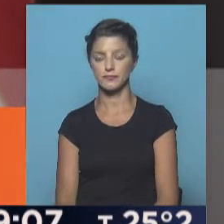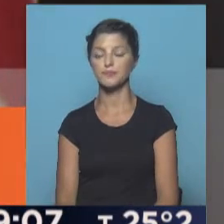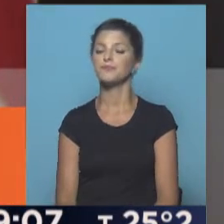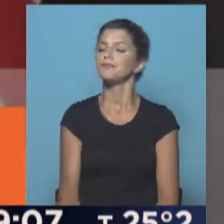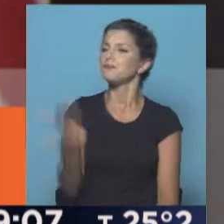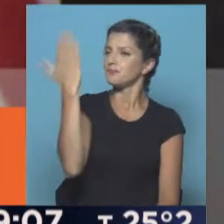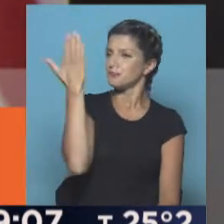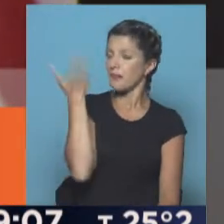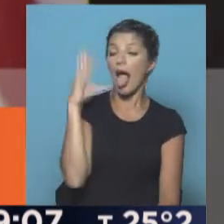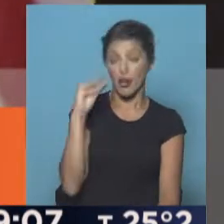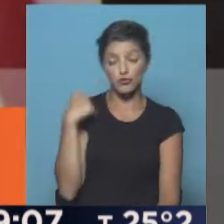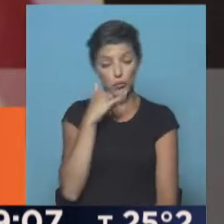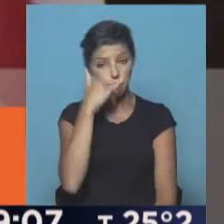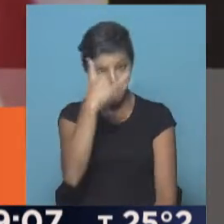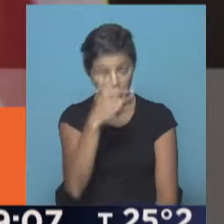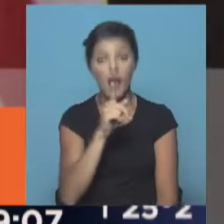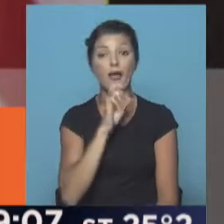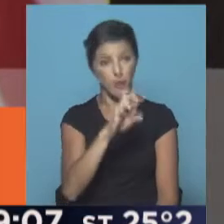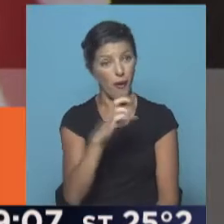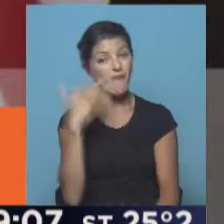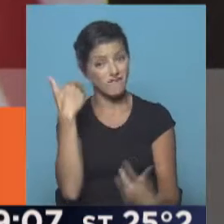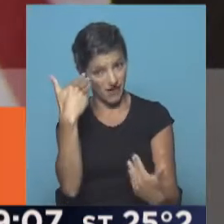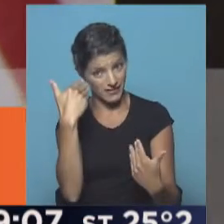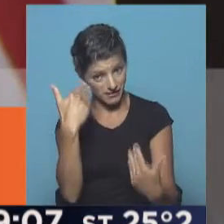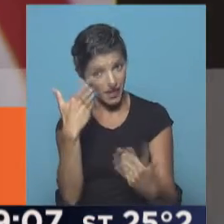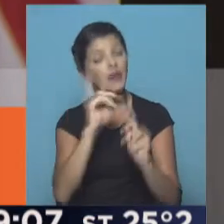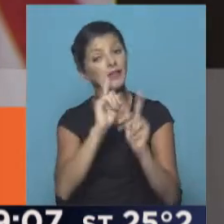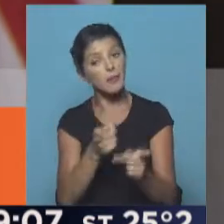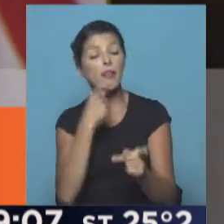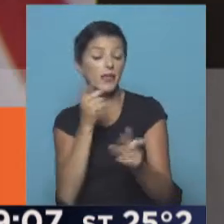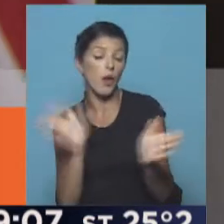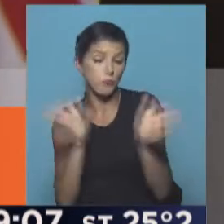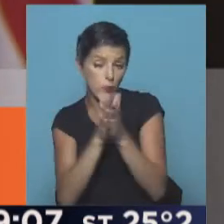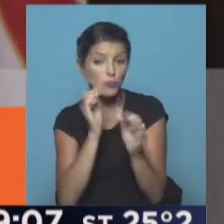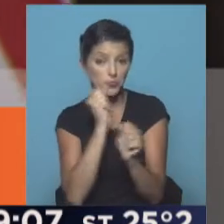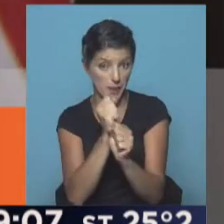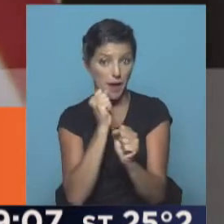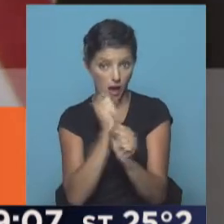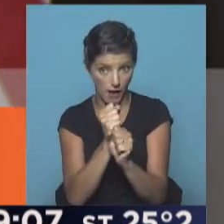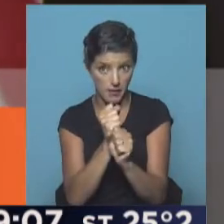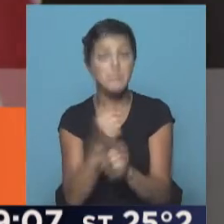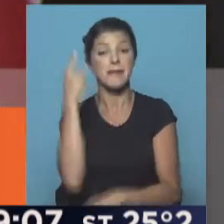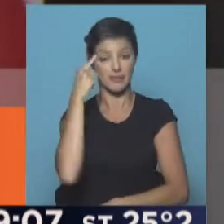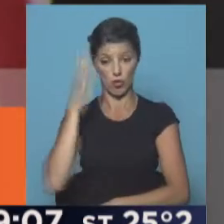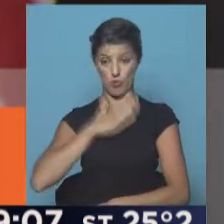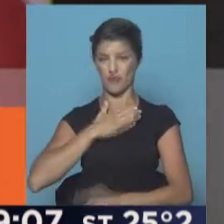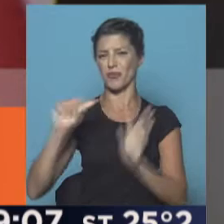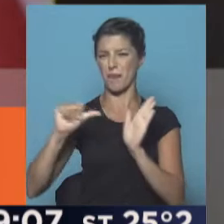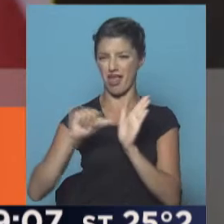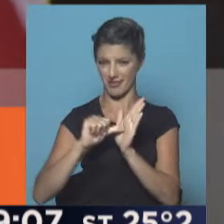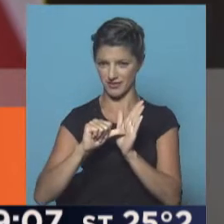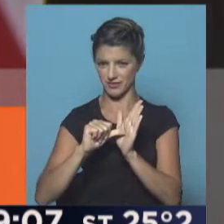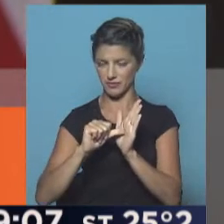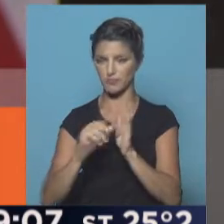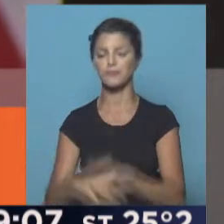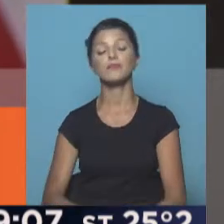Anoche felicité a Donald Trump y ofrecí a trabajar con él por nuestro país. Espero